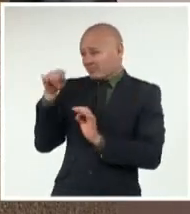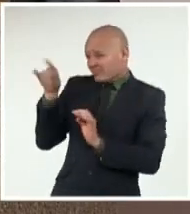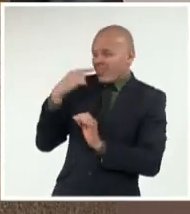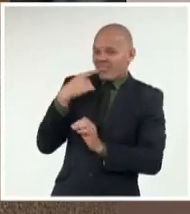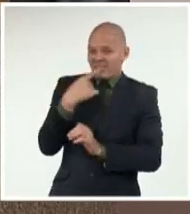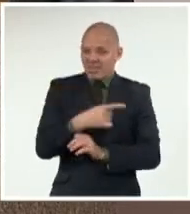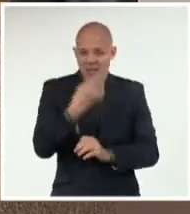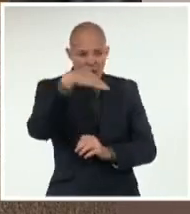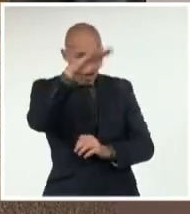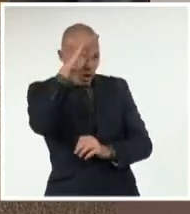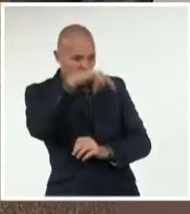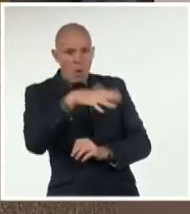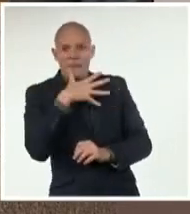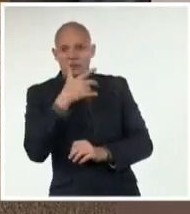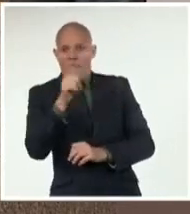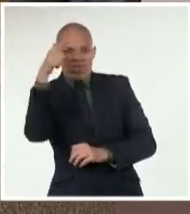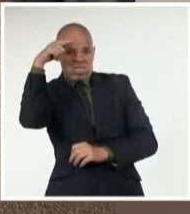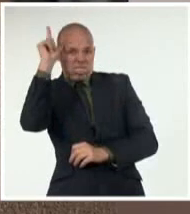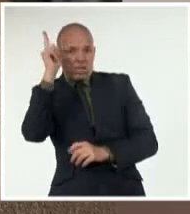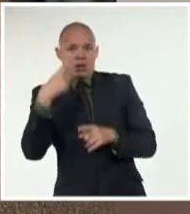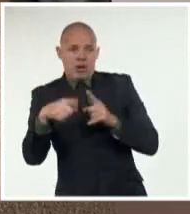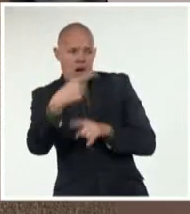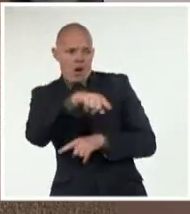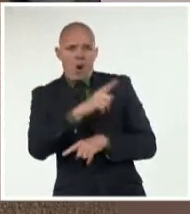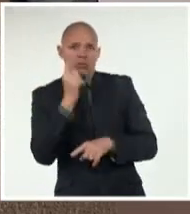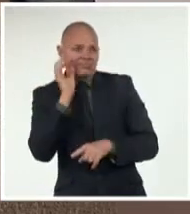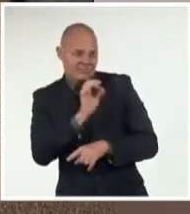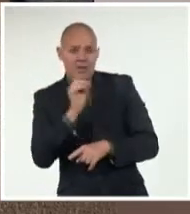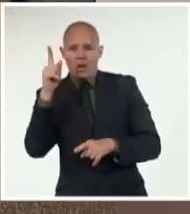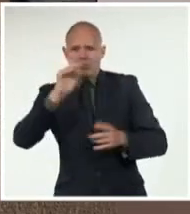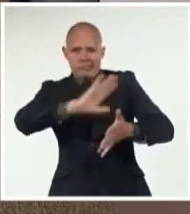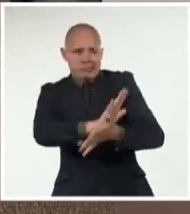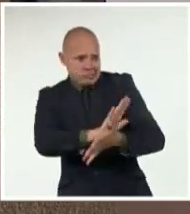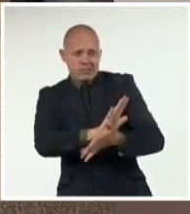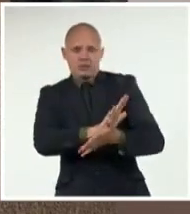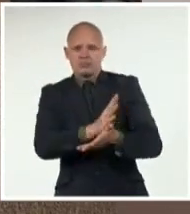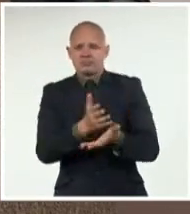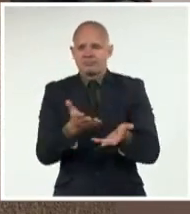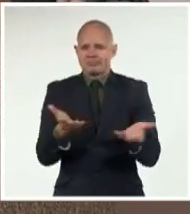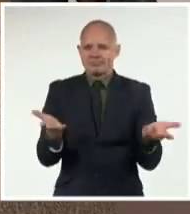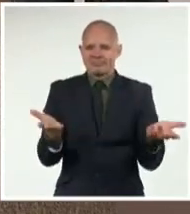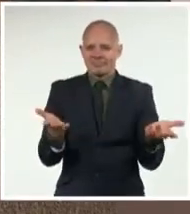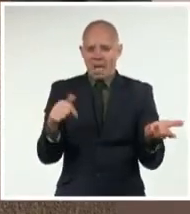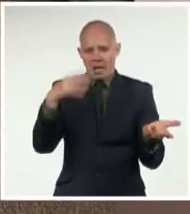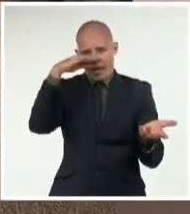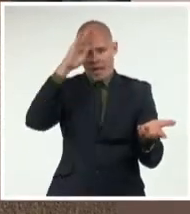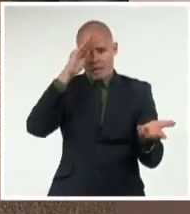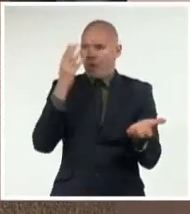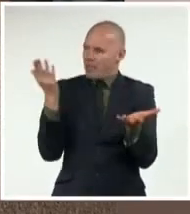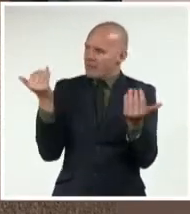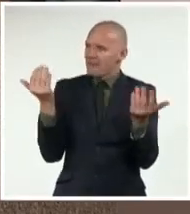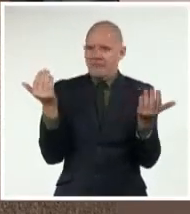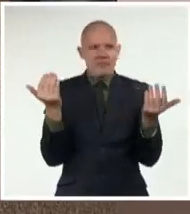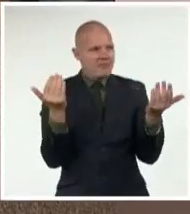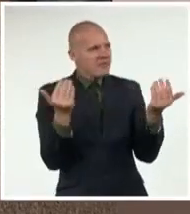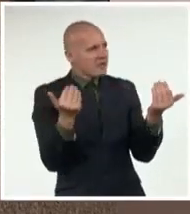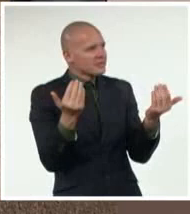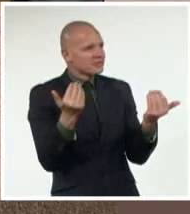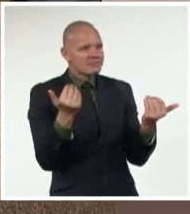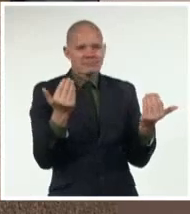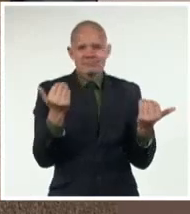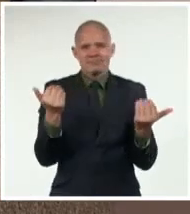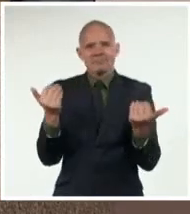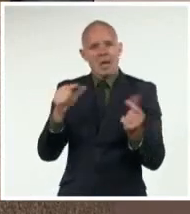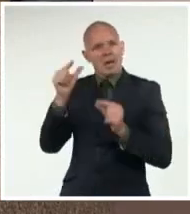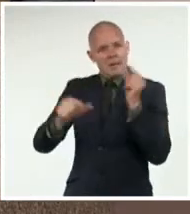Cuba, la acosada y castigada Cuba ha convocado y recibido a quienes en el mundo comparten y